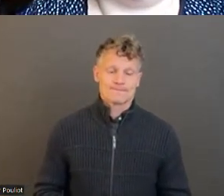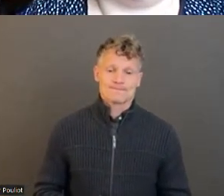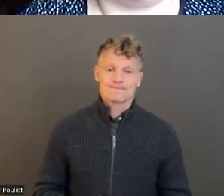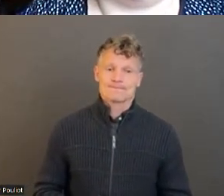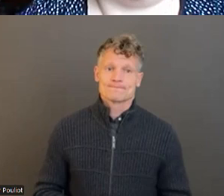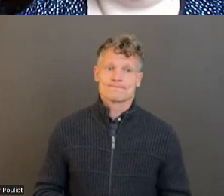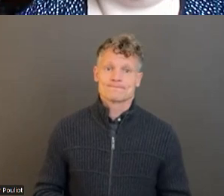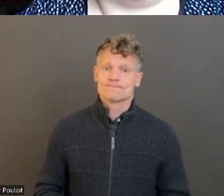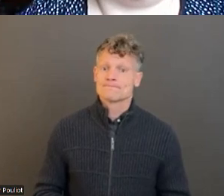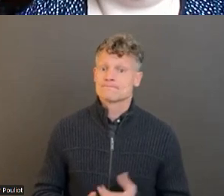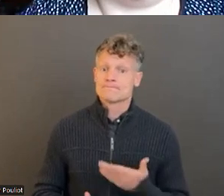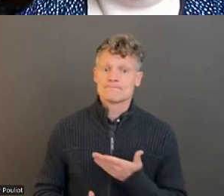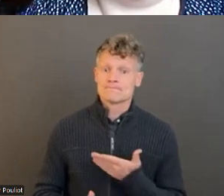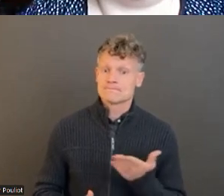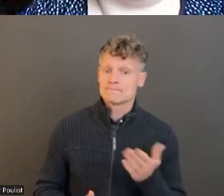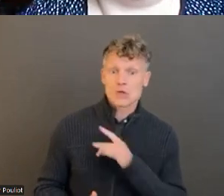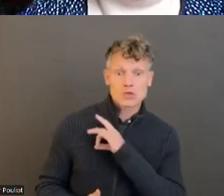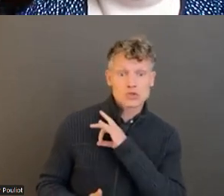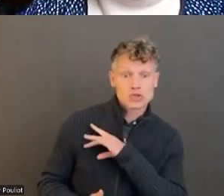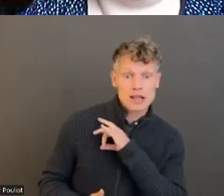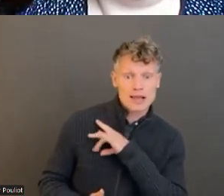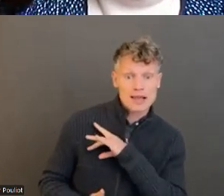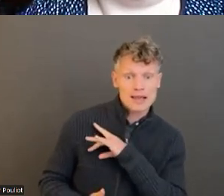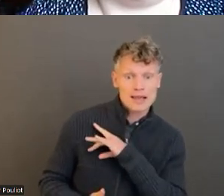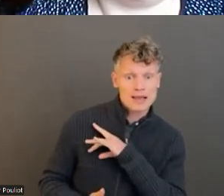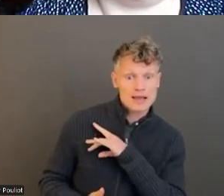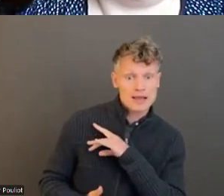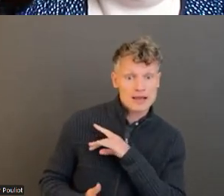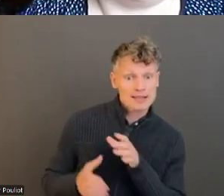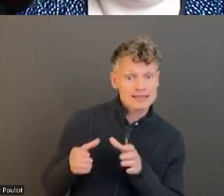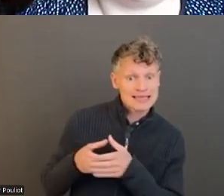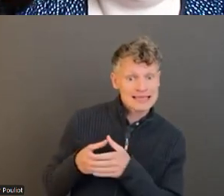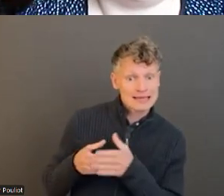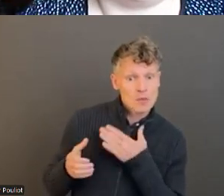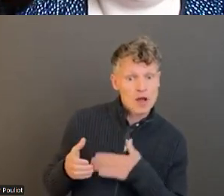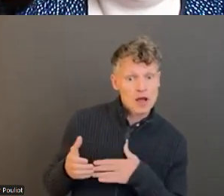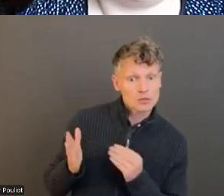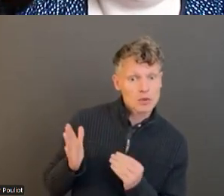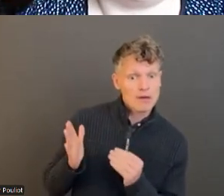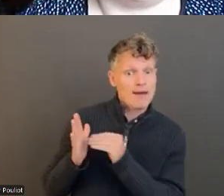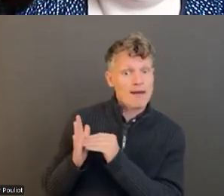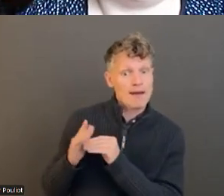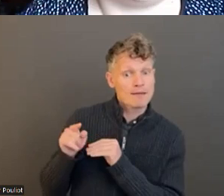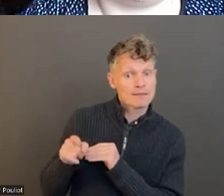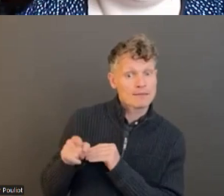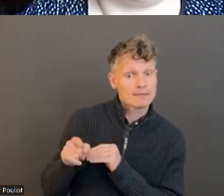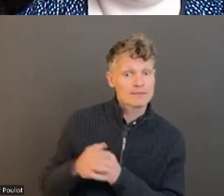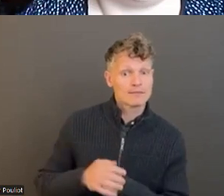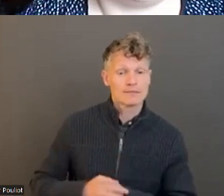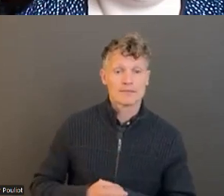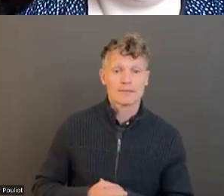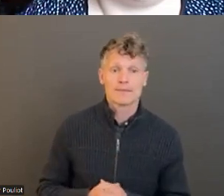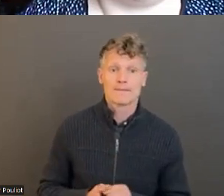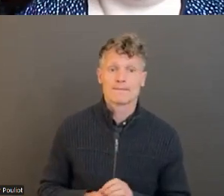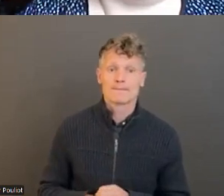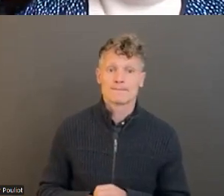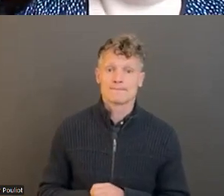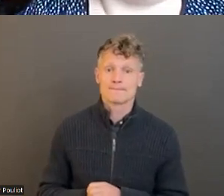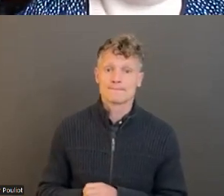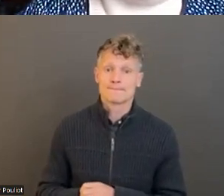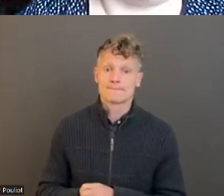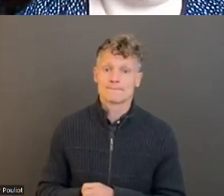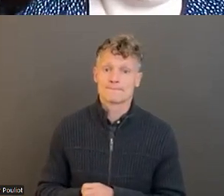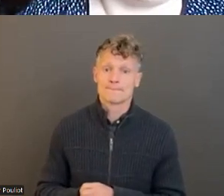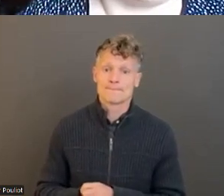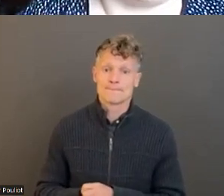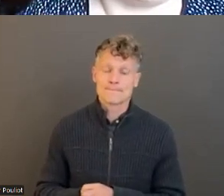Anyone from the Chile team want to add to that answer as ¿Algo well? del equipo de Chile? ¿Algo que quieran agregar? Sí,